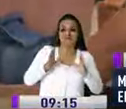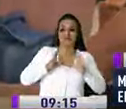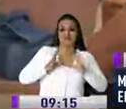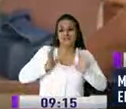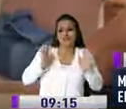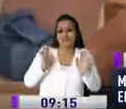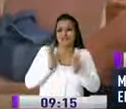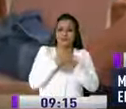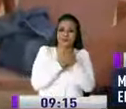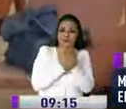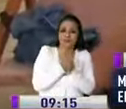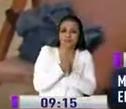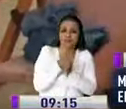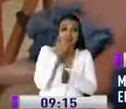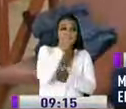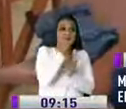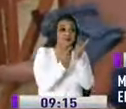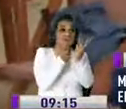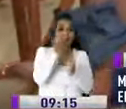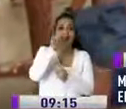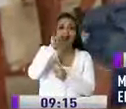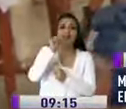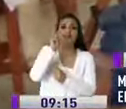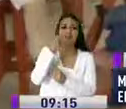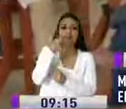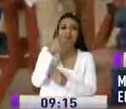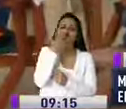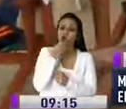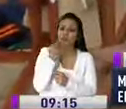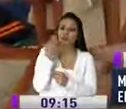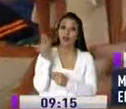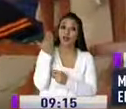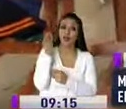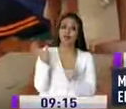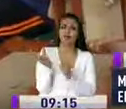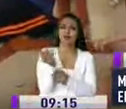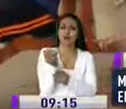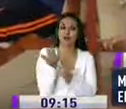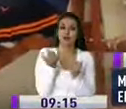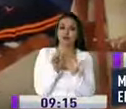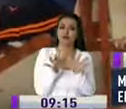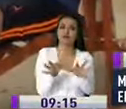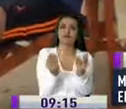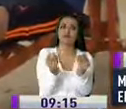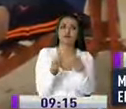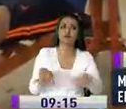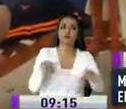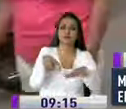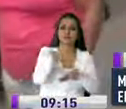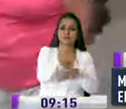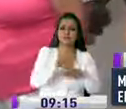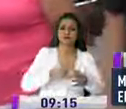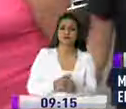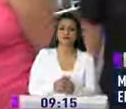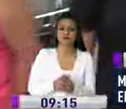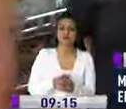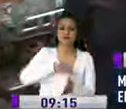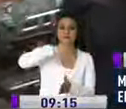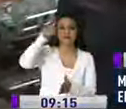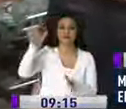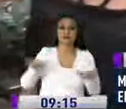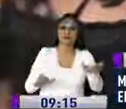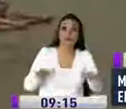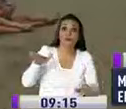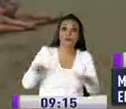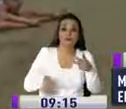ahorita venimos aquí a Ayangue, me parece espectacular. El sector. Antes venía poca gente, ahora veo bastante turismo aquí en Ayangue. Montañita y Olón